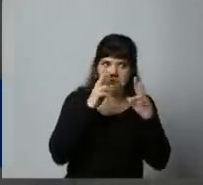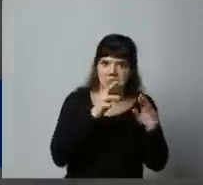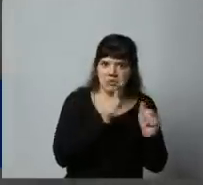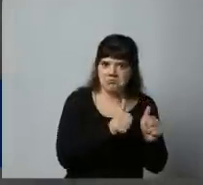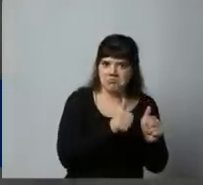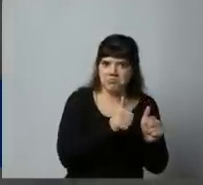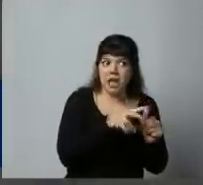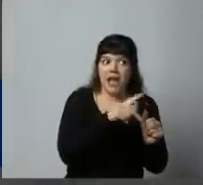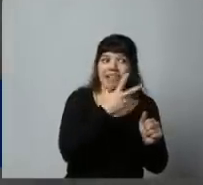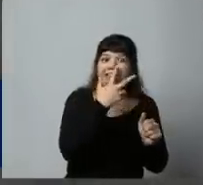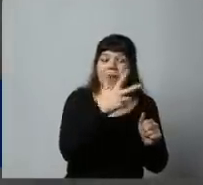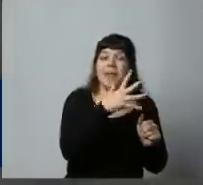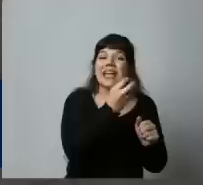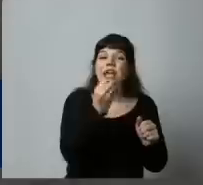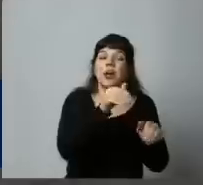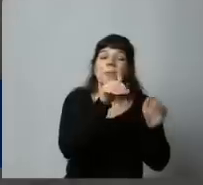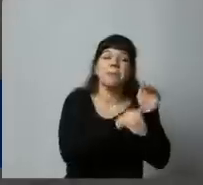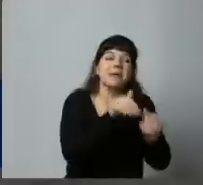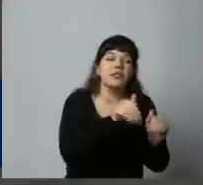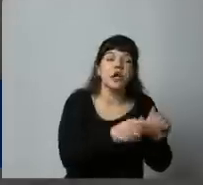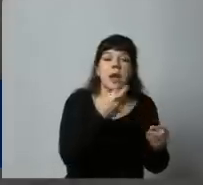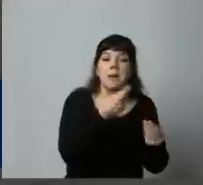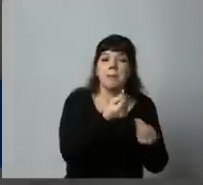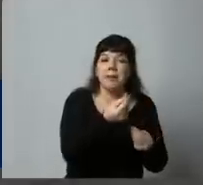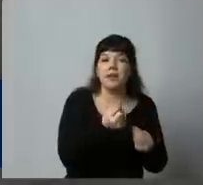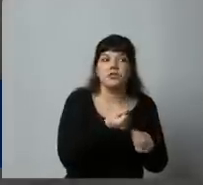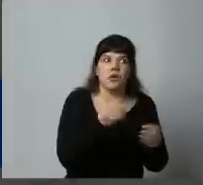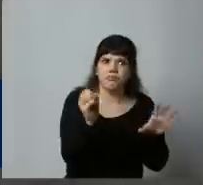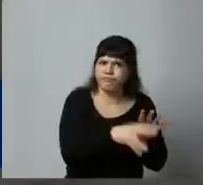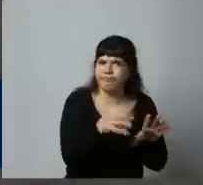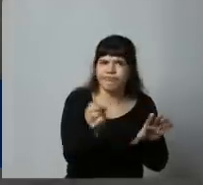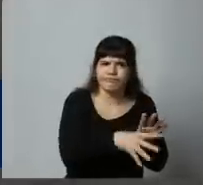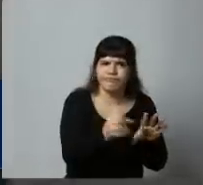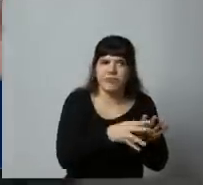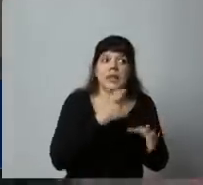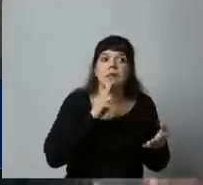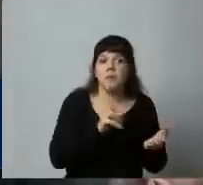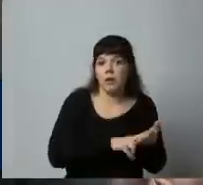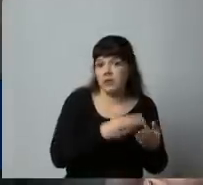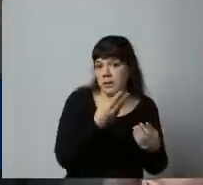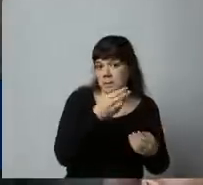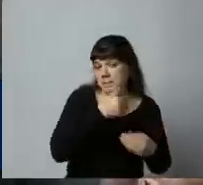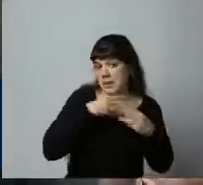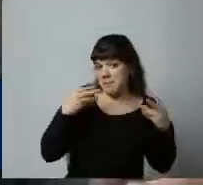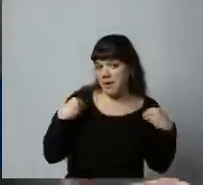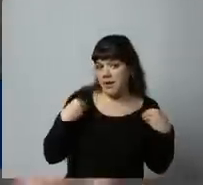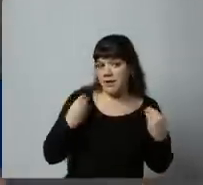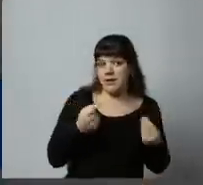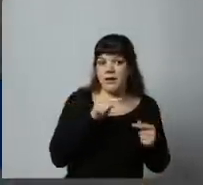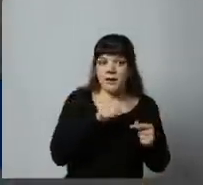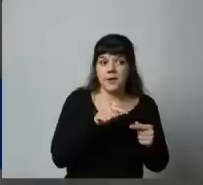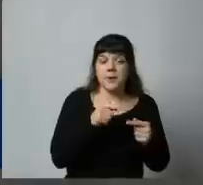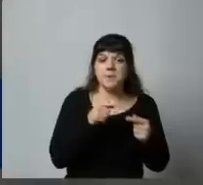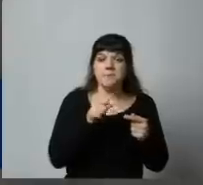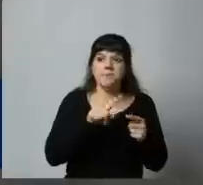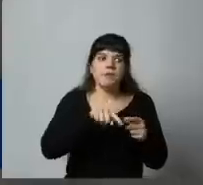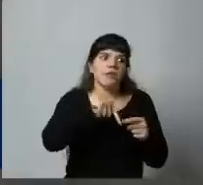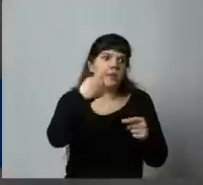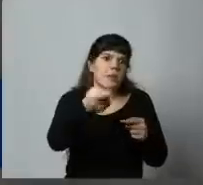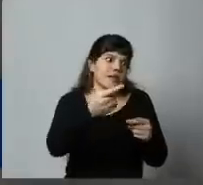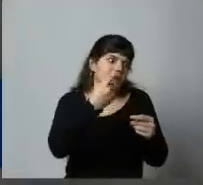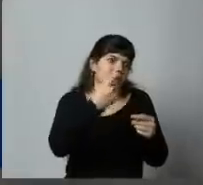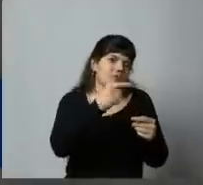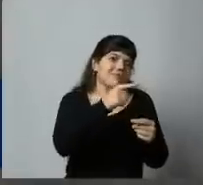3500 millones de pesos que se recaudan a través del impuesto y que el 6% va la alimentación y el